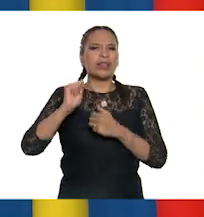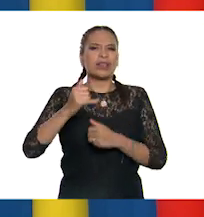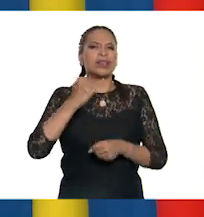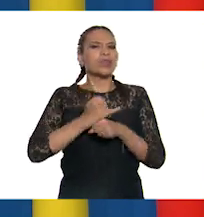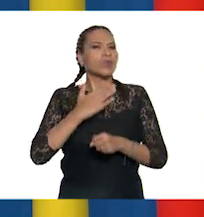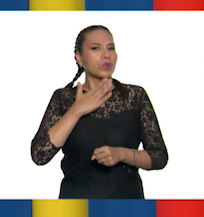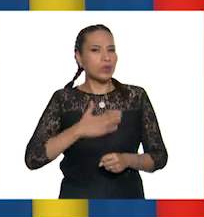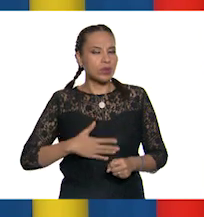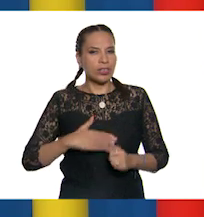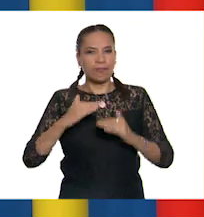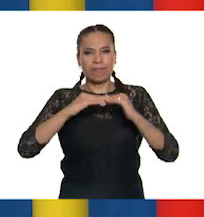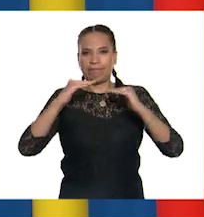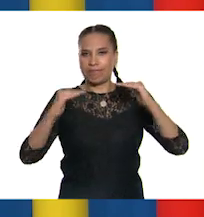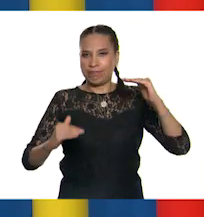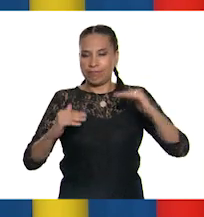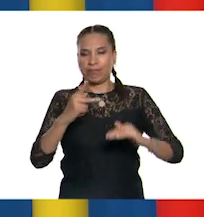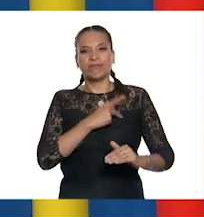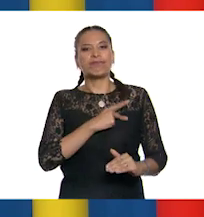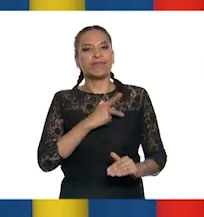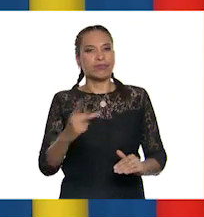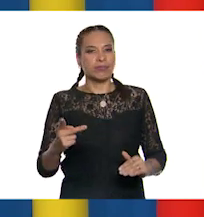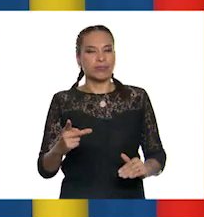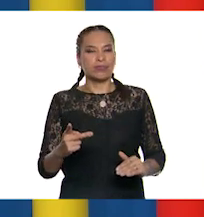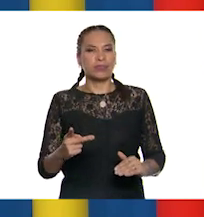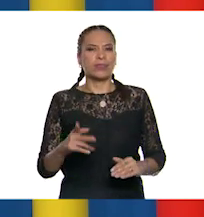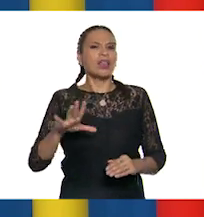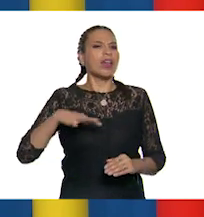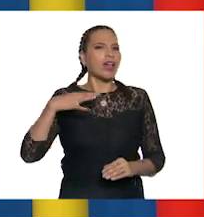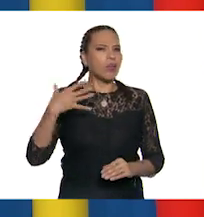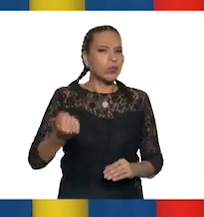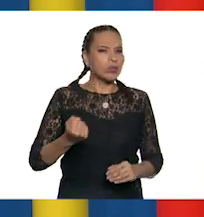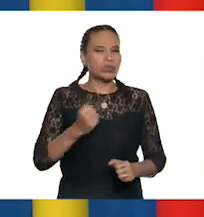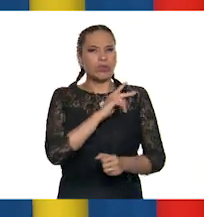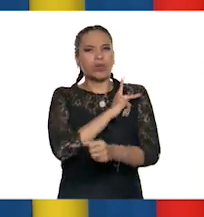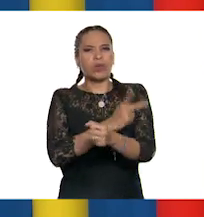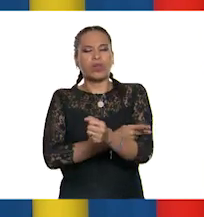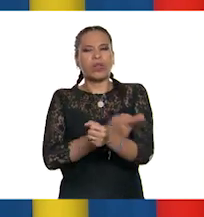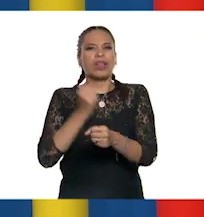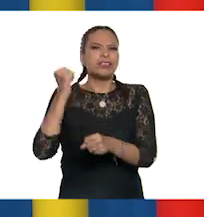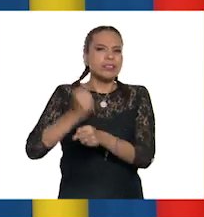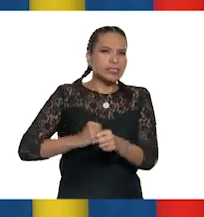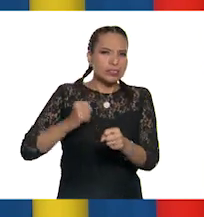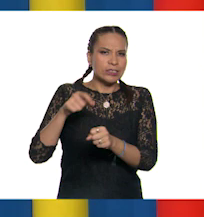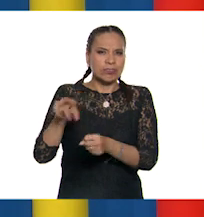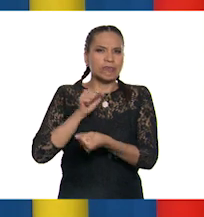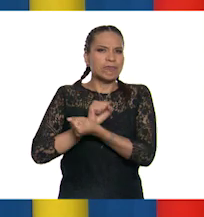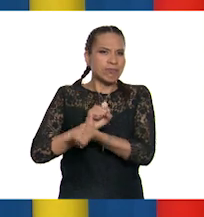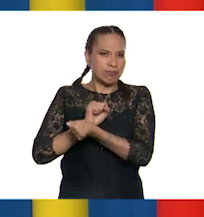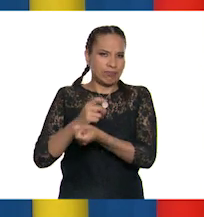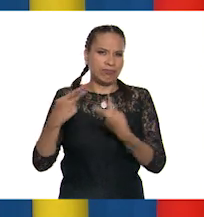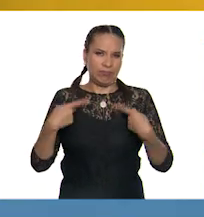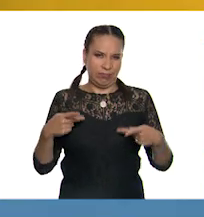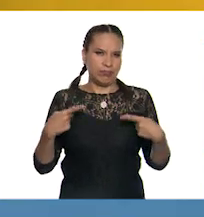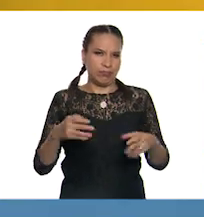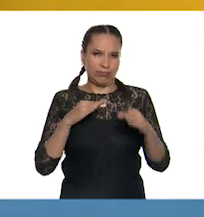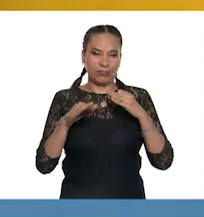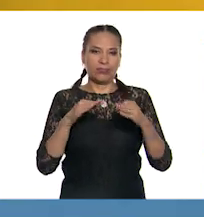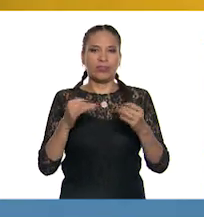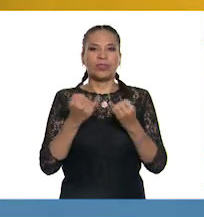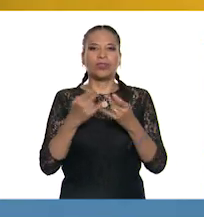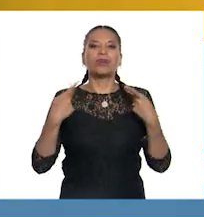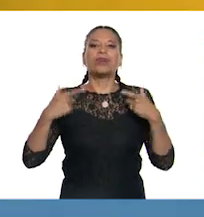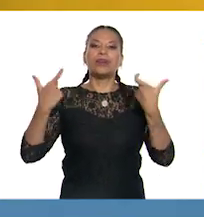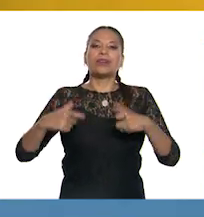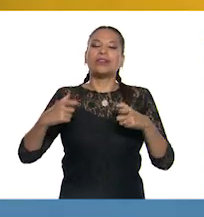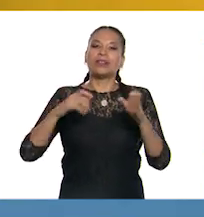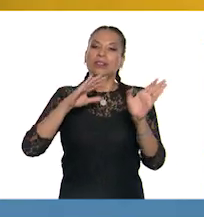injusticia, la desigualdad, la pobreza, el abuso de poder, la explotación de los trabajadores. Y contra los burgueses